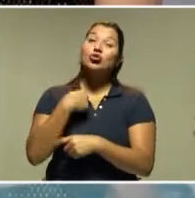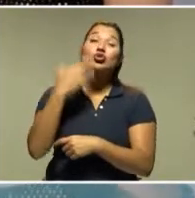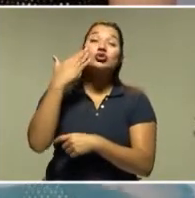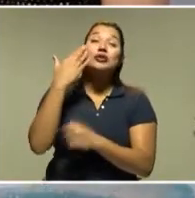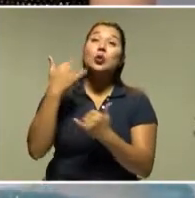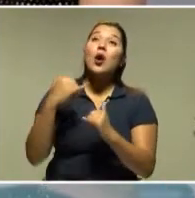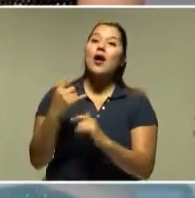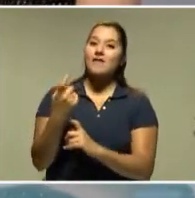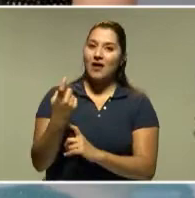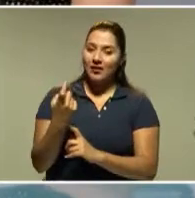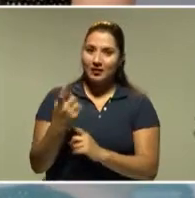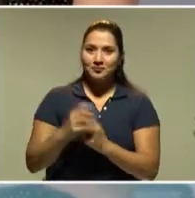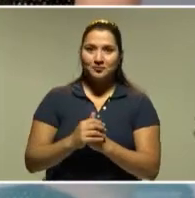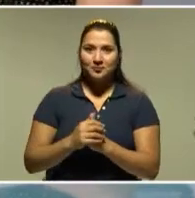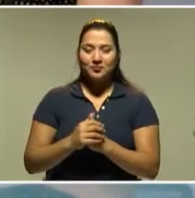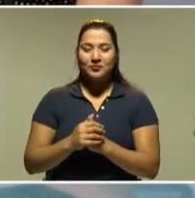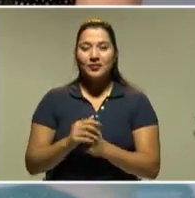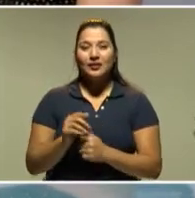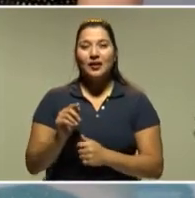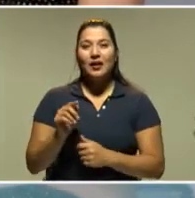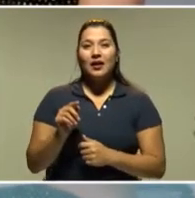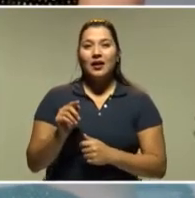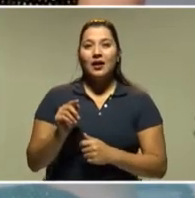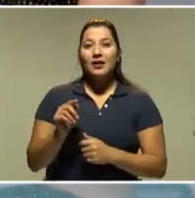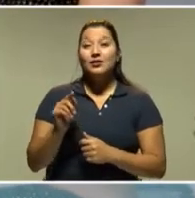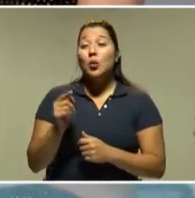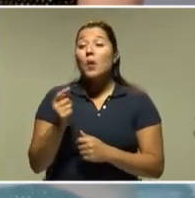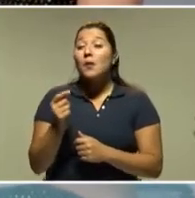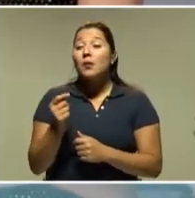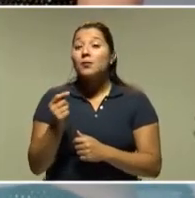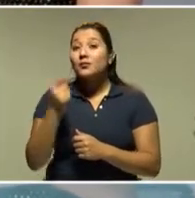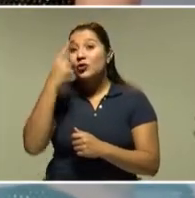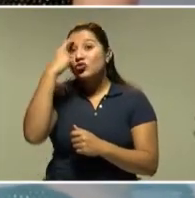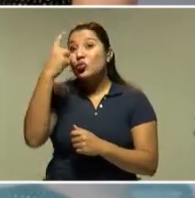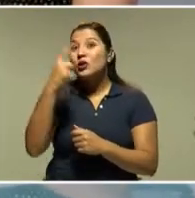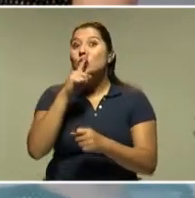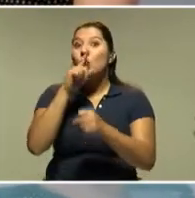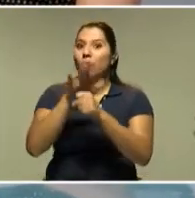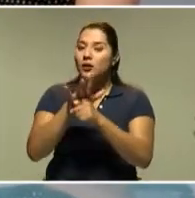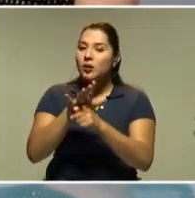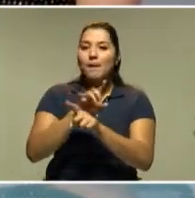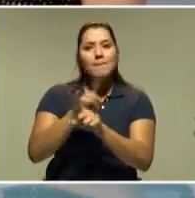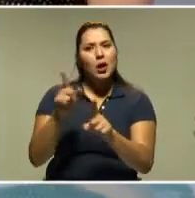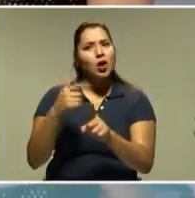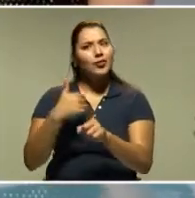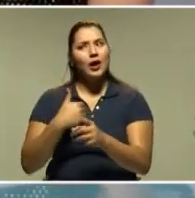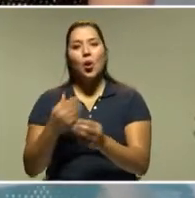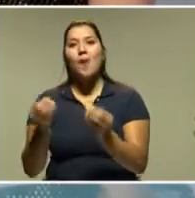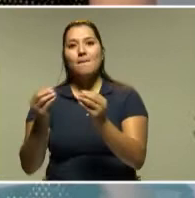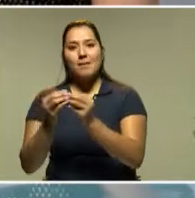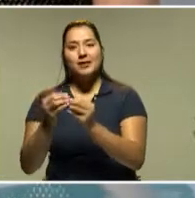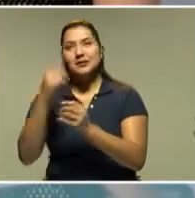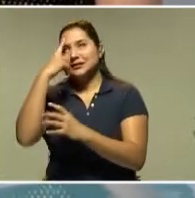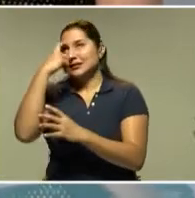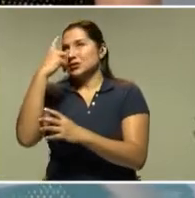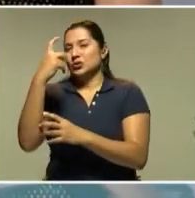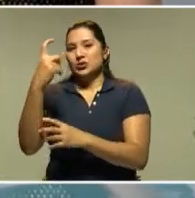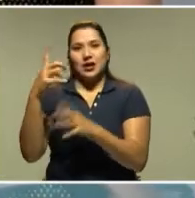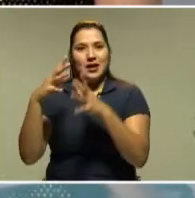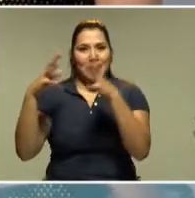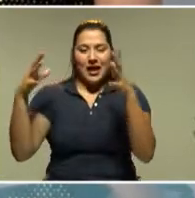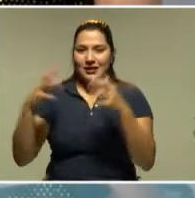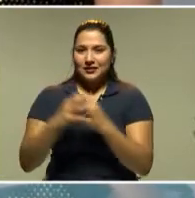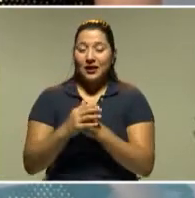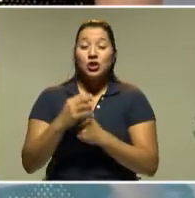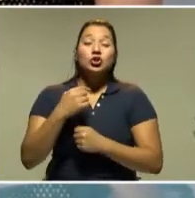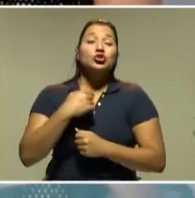muchos, es uno de los pocos que se me está cumpliendo, y siempre hay que tener otros y soñar en grande, ¿verdad? Que lo que sueño más